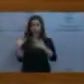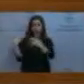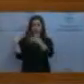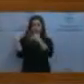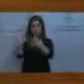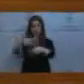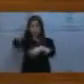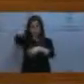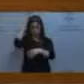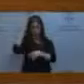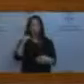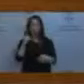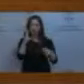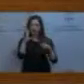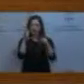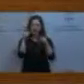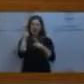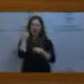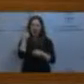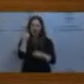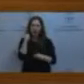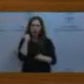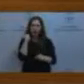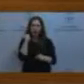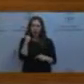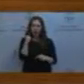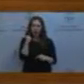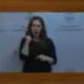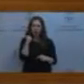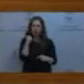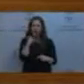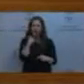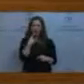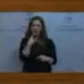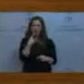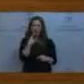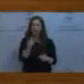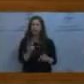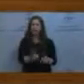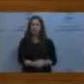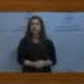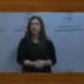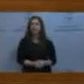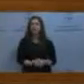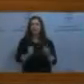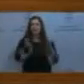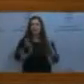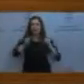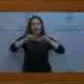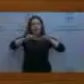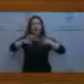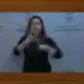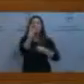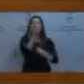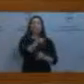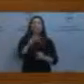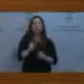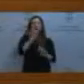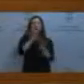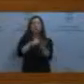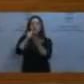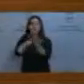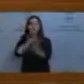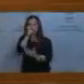del cuento. El banco tenía cuatro patas, el convenio tenía cuatro patas socialistas, pero era